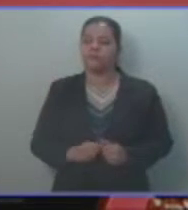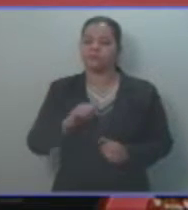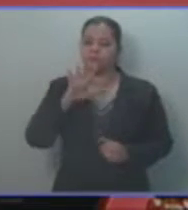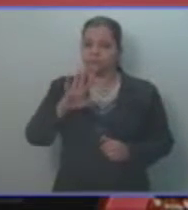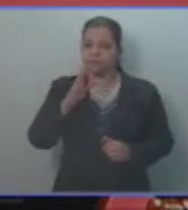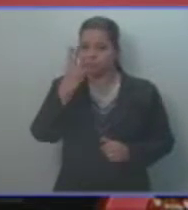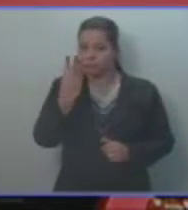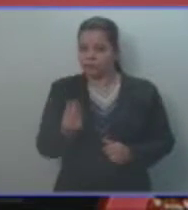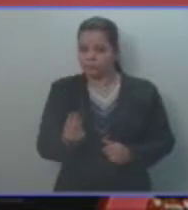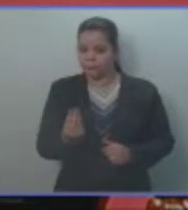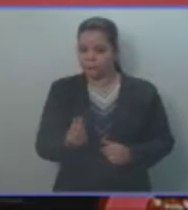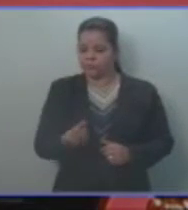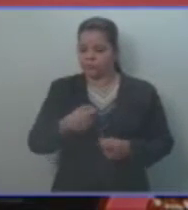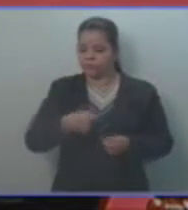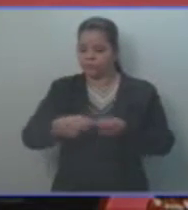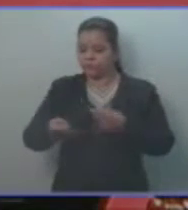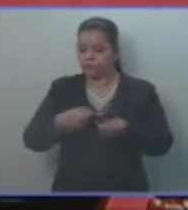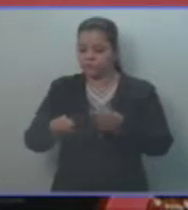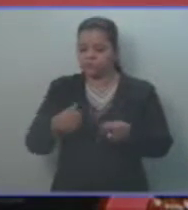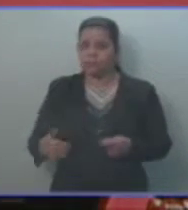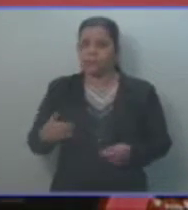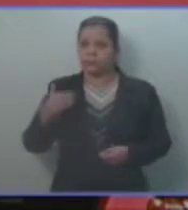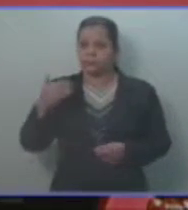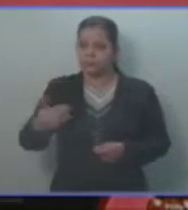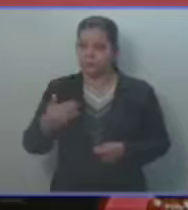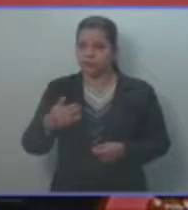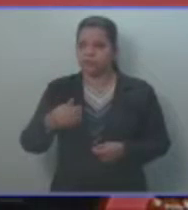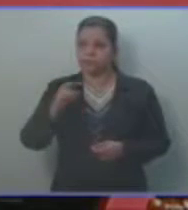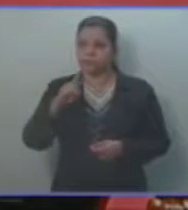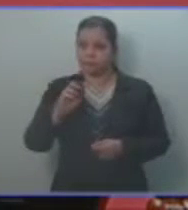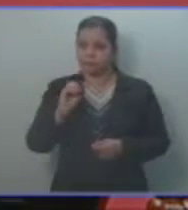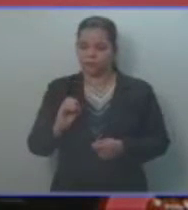5 días del mes de diciembre del año